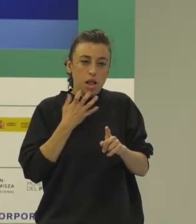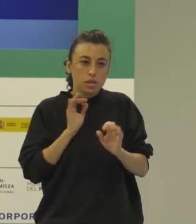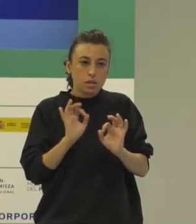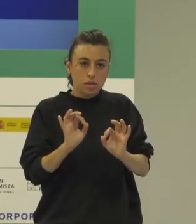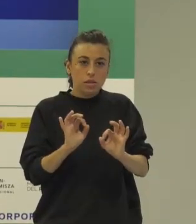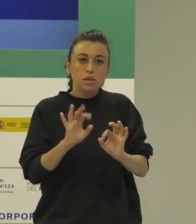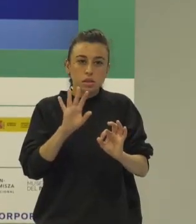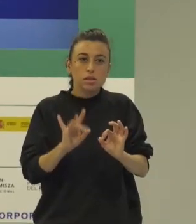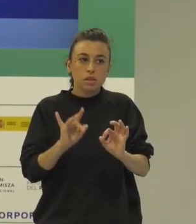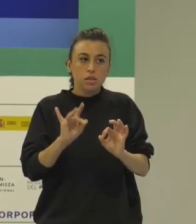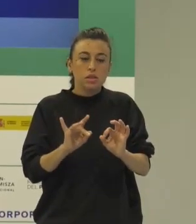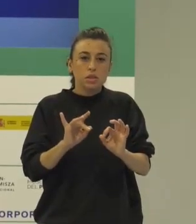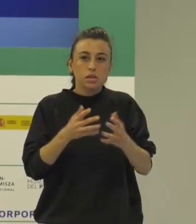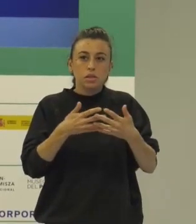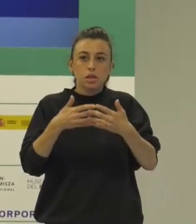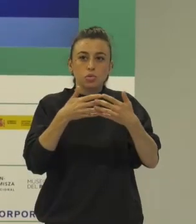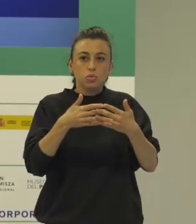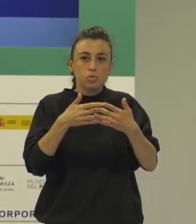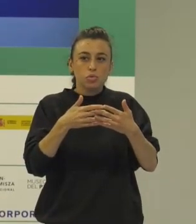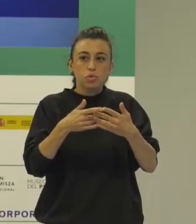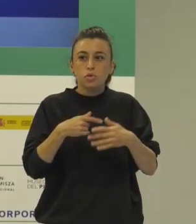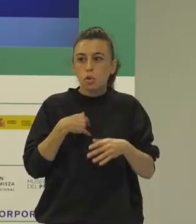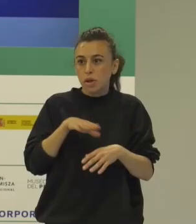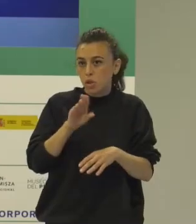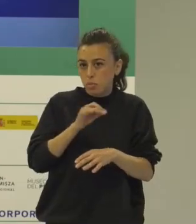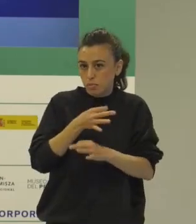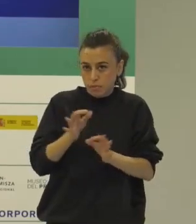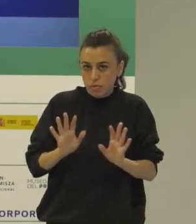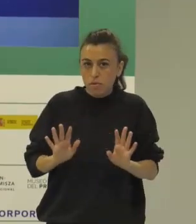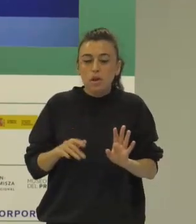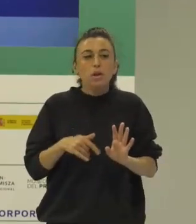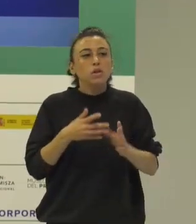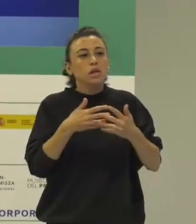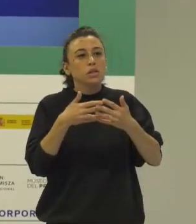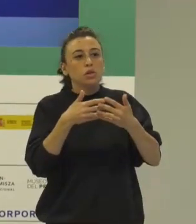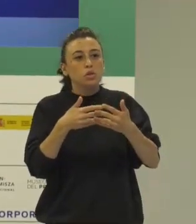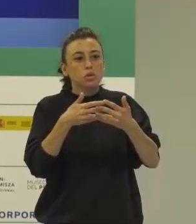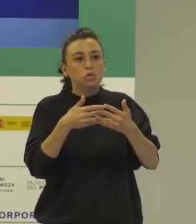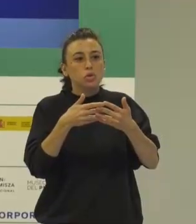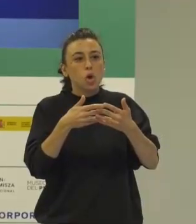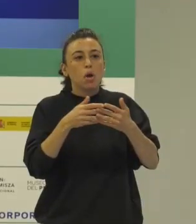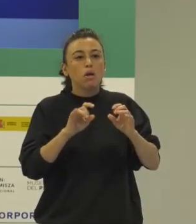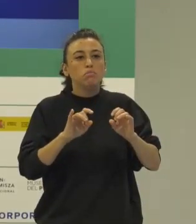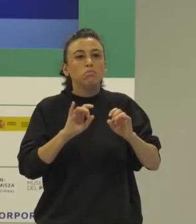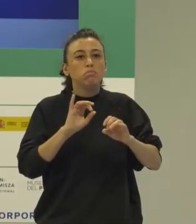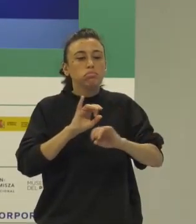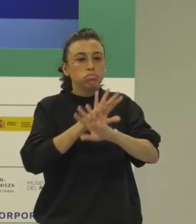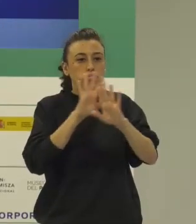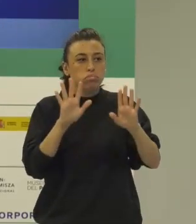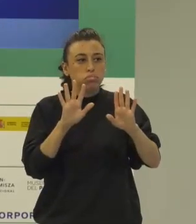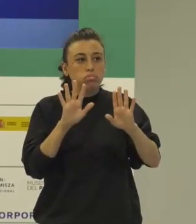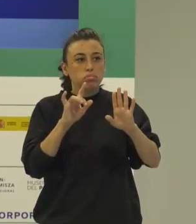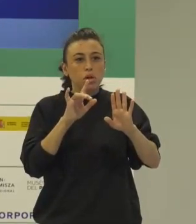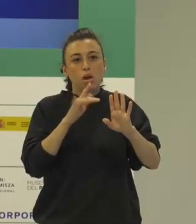Sí, Estados Unidos. Disculpame, entendiendo perfectamente. Sí. Estados Unidos, obviamente, es un